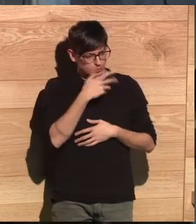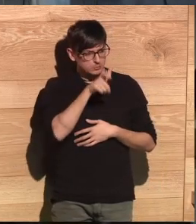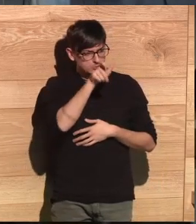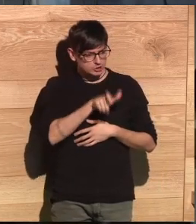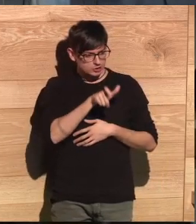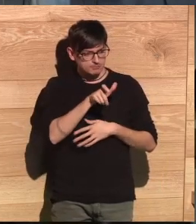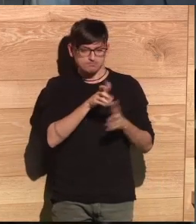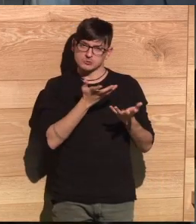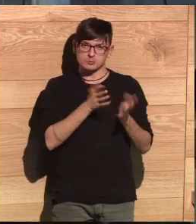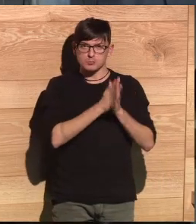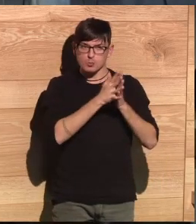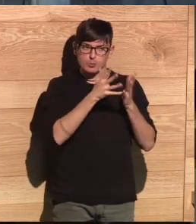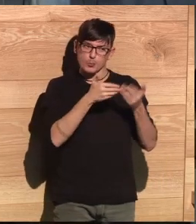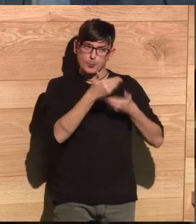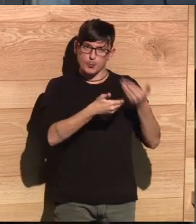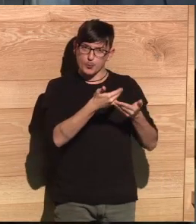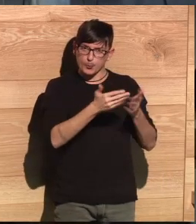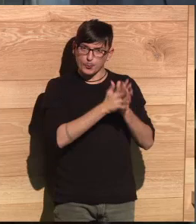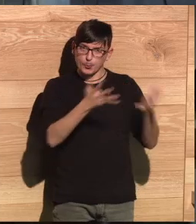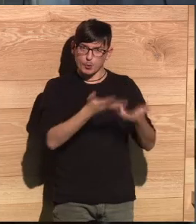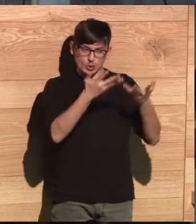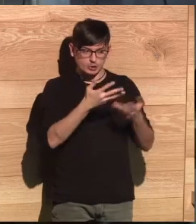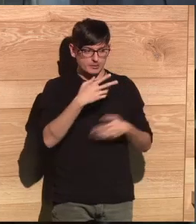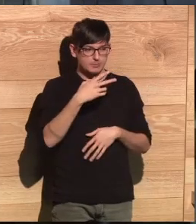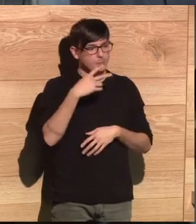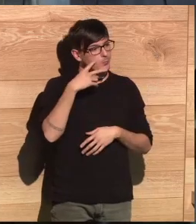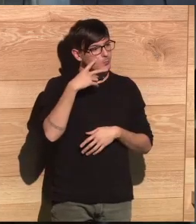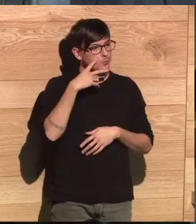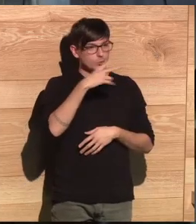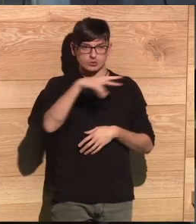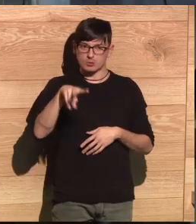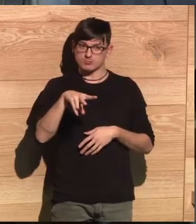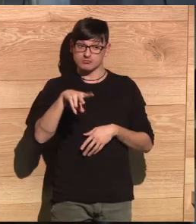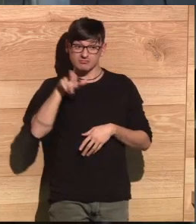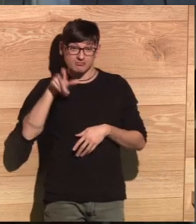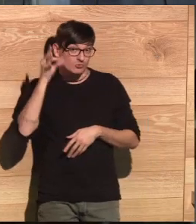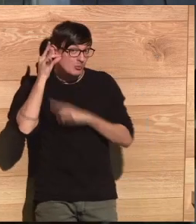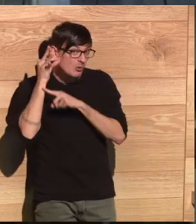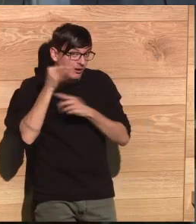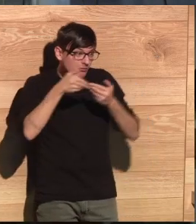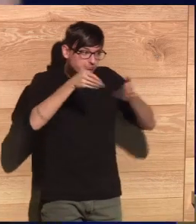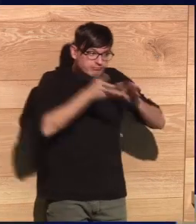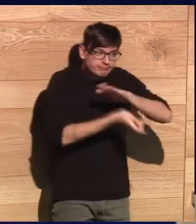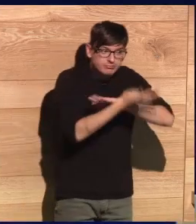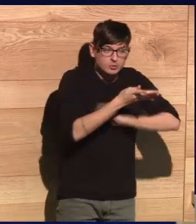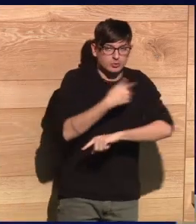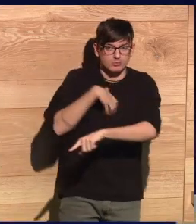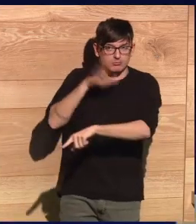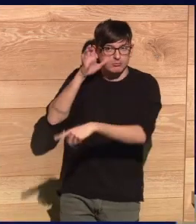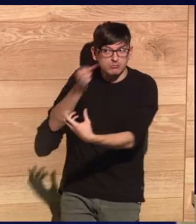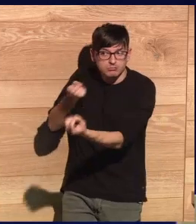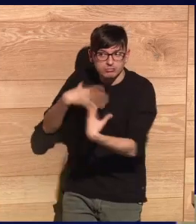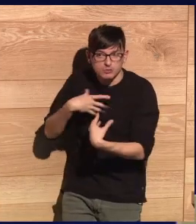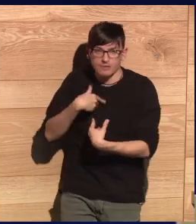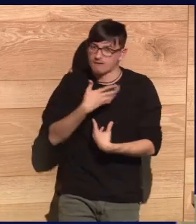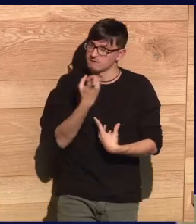fundadora, la promotora de ese magnífico museo era una mujer. Entonces, cuando lo escuché, fue como, le dije,